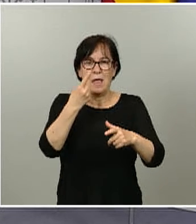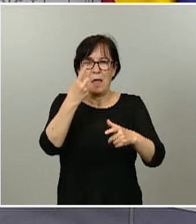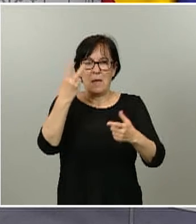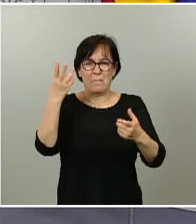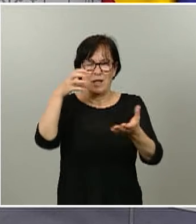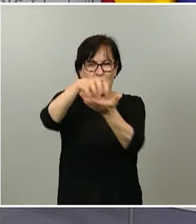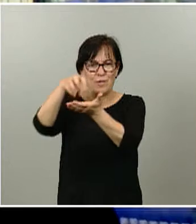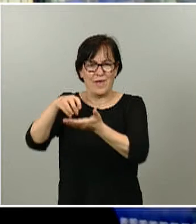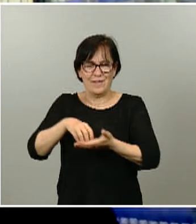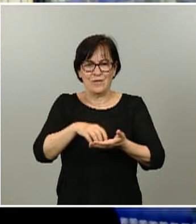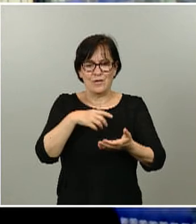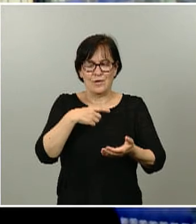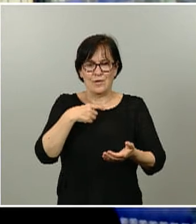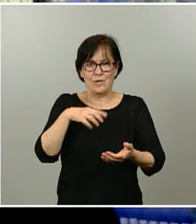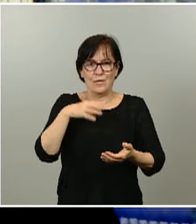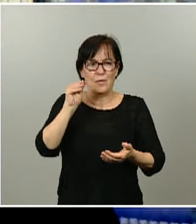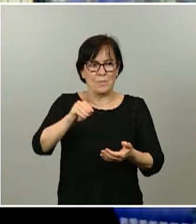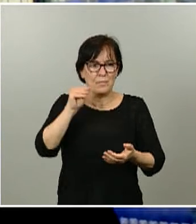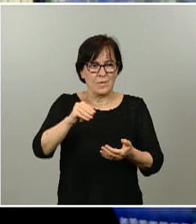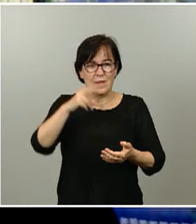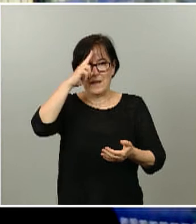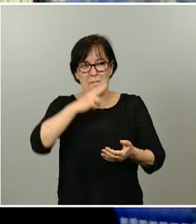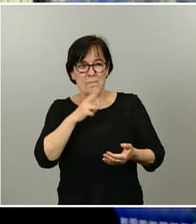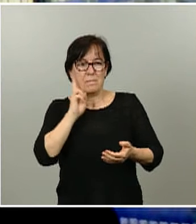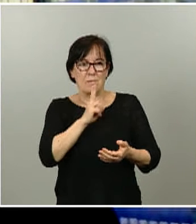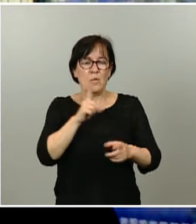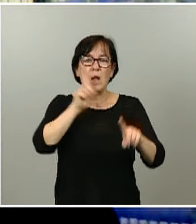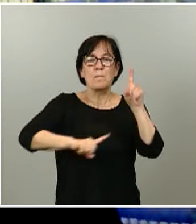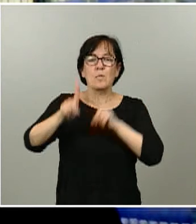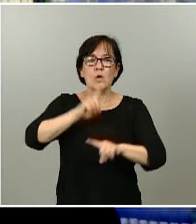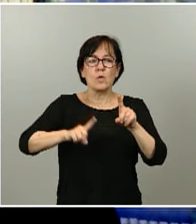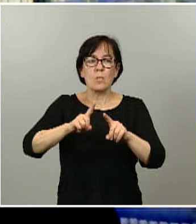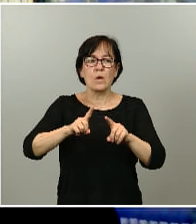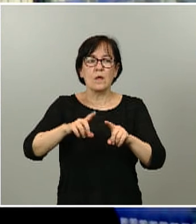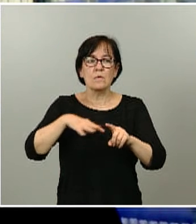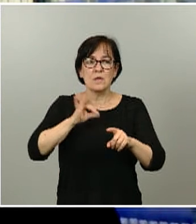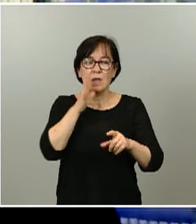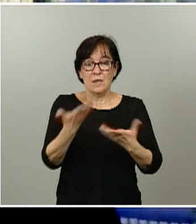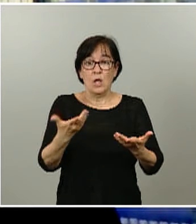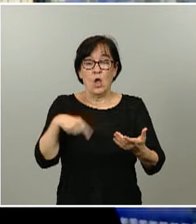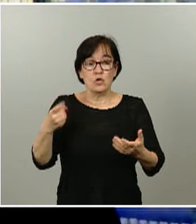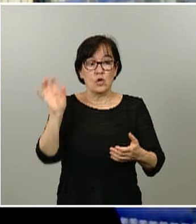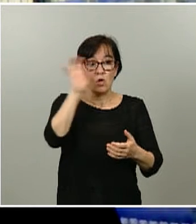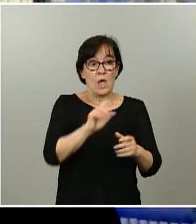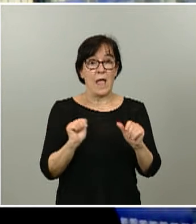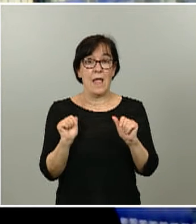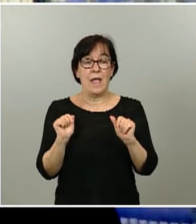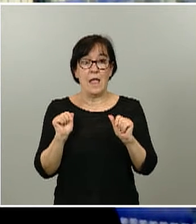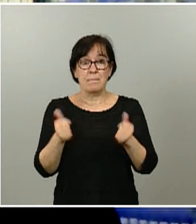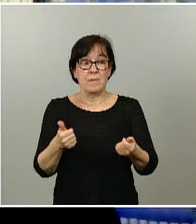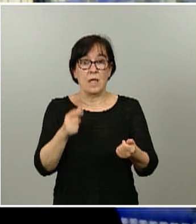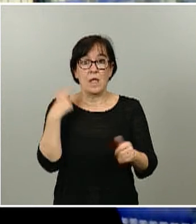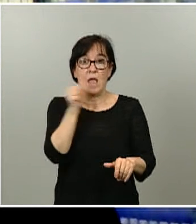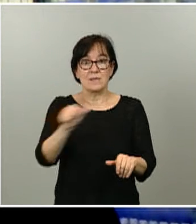hacemos también como padres, madres, preocupados por lo que pueda pasar, por lo que ha pasado en otros países que han comenzado y a la semana han tenido